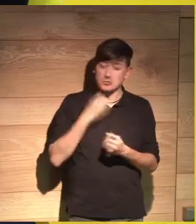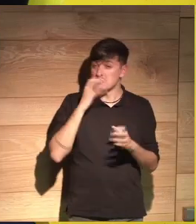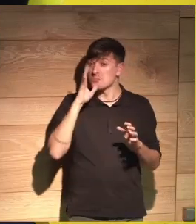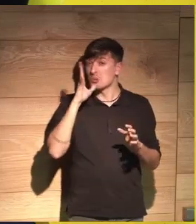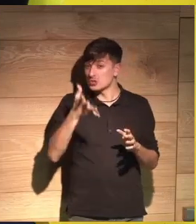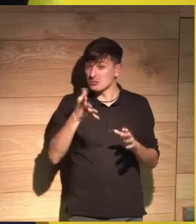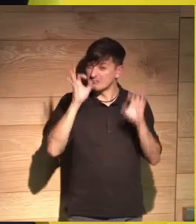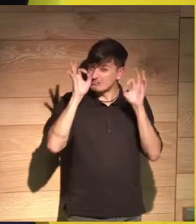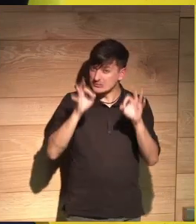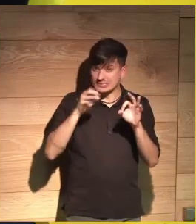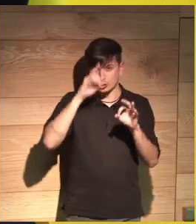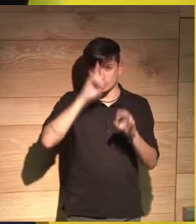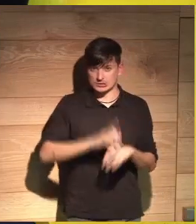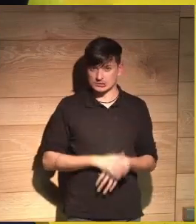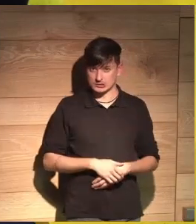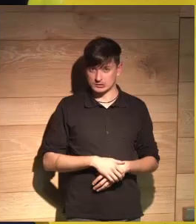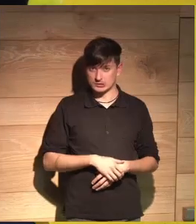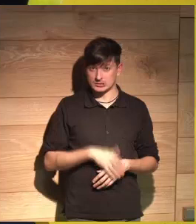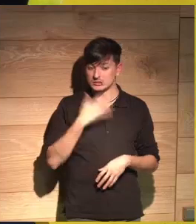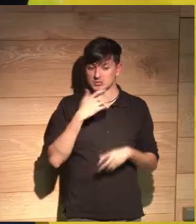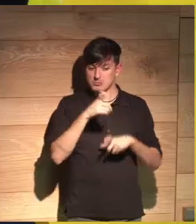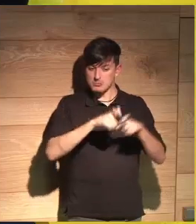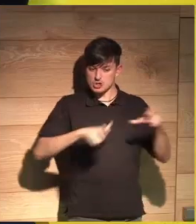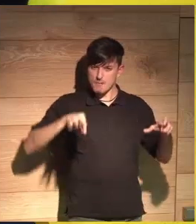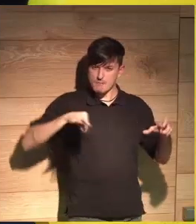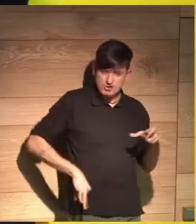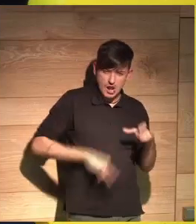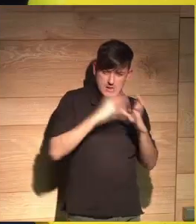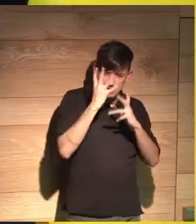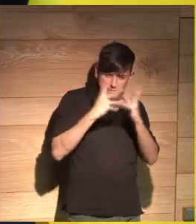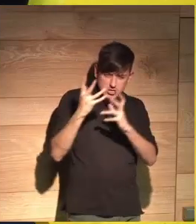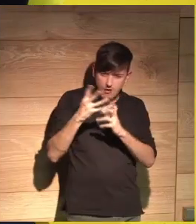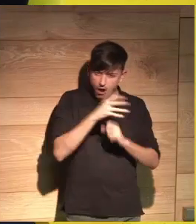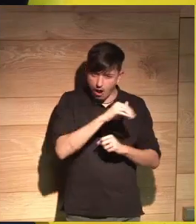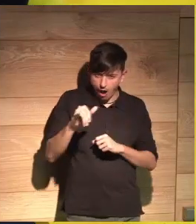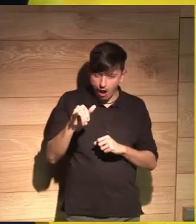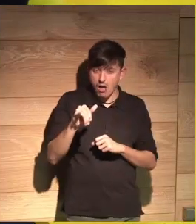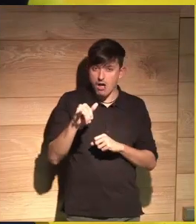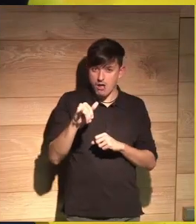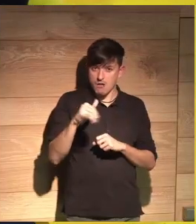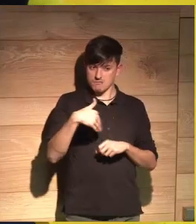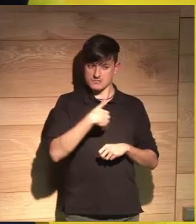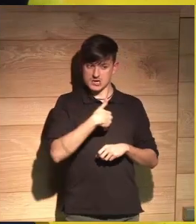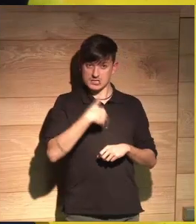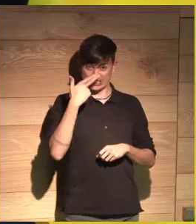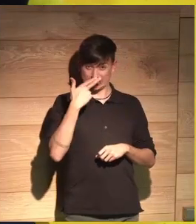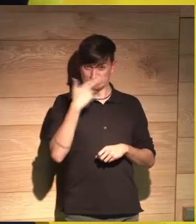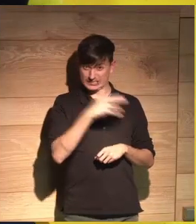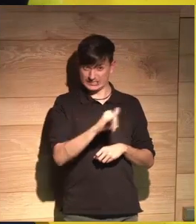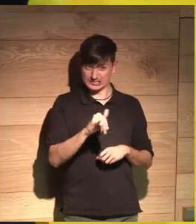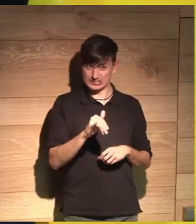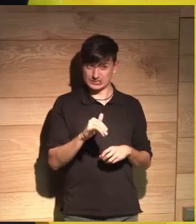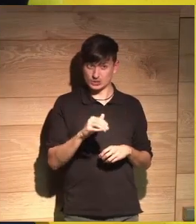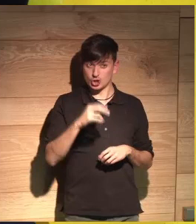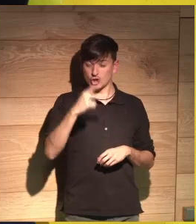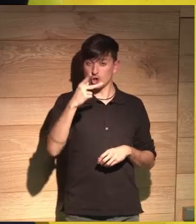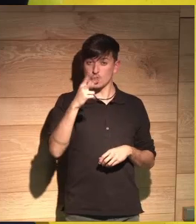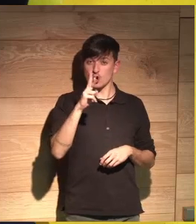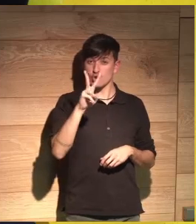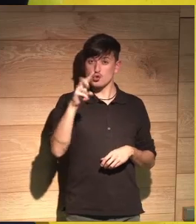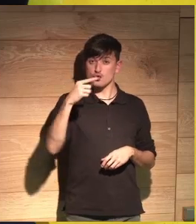sabemos exactamente la razón si hay matemáticos aquí hay un papel muy interesante de krugman cruma